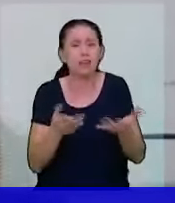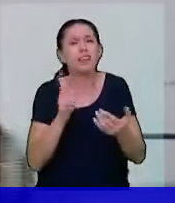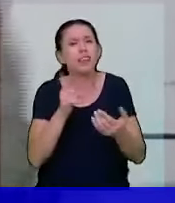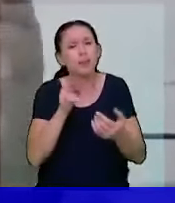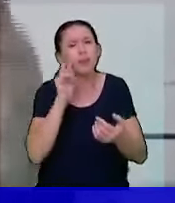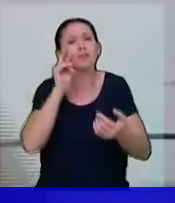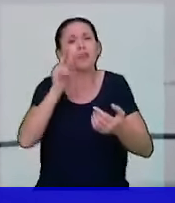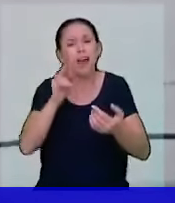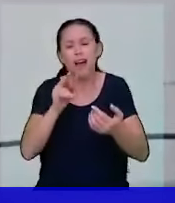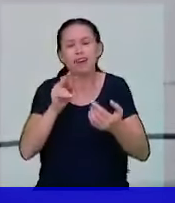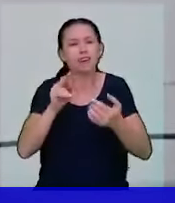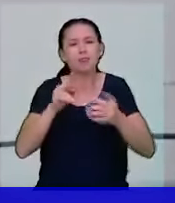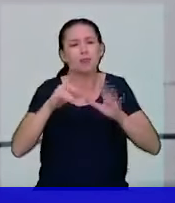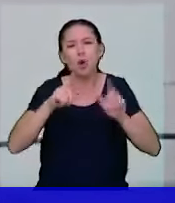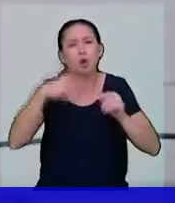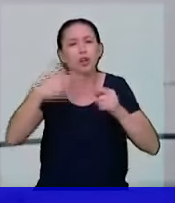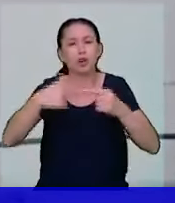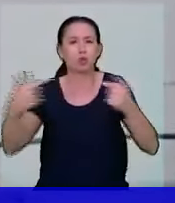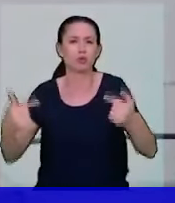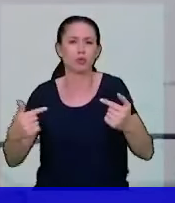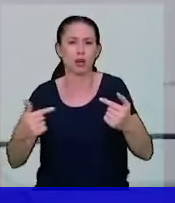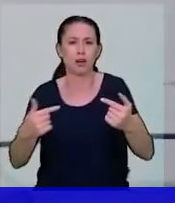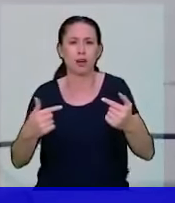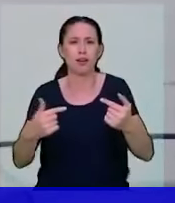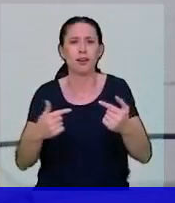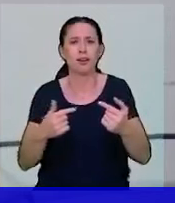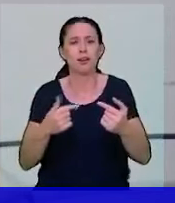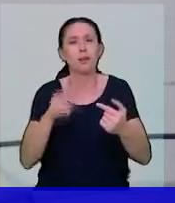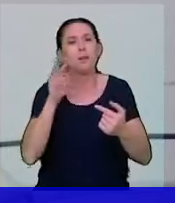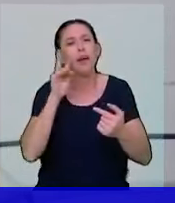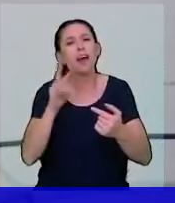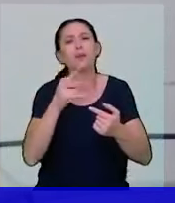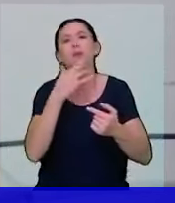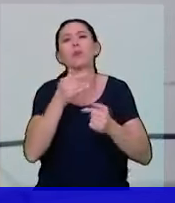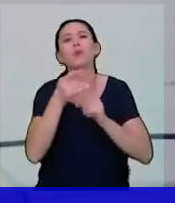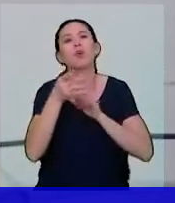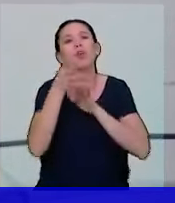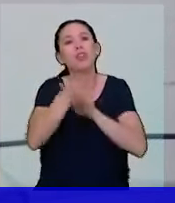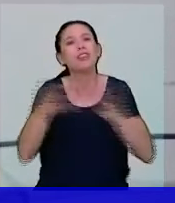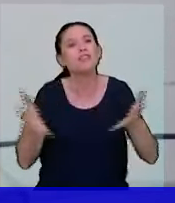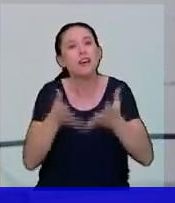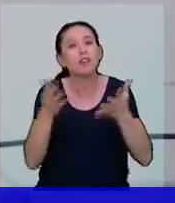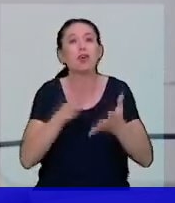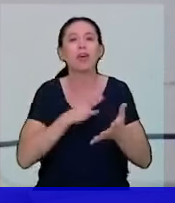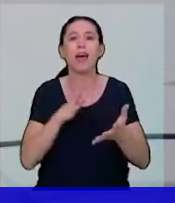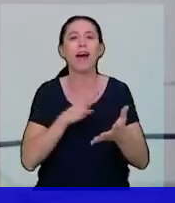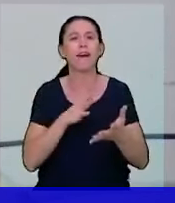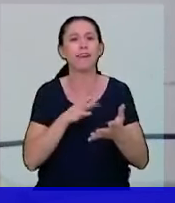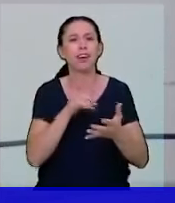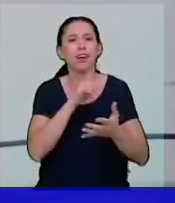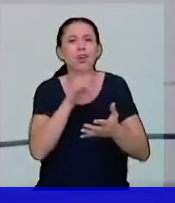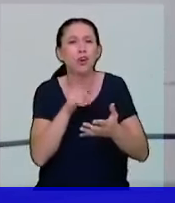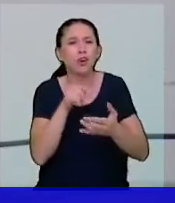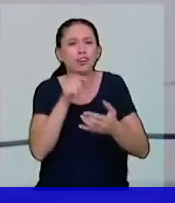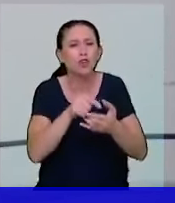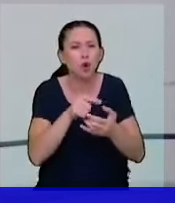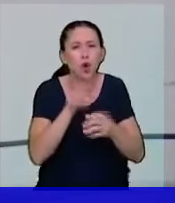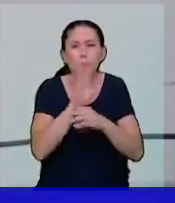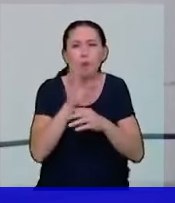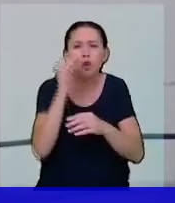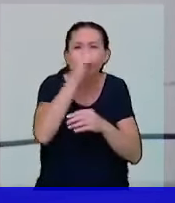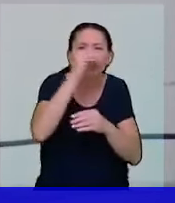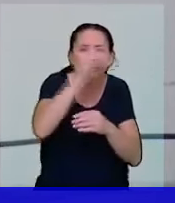mira, mirar un poco más lejos, mirar los desafíos que tenemos por delante, no caer en la chismografía.